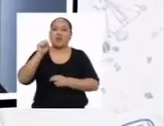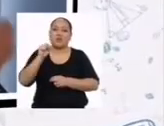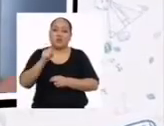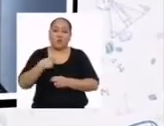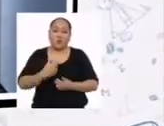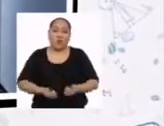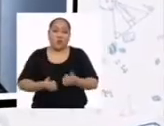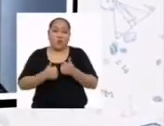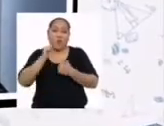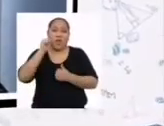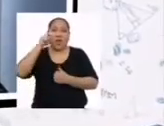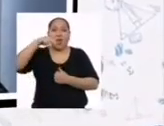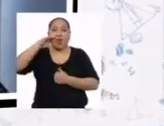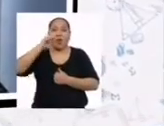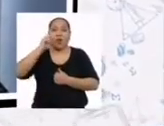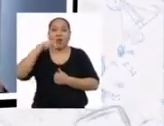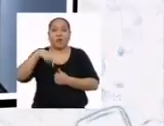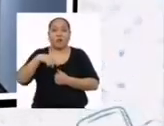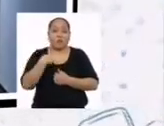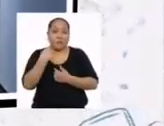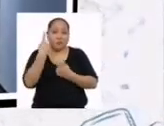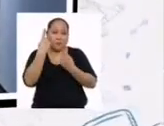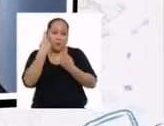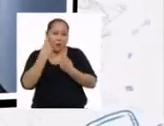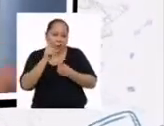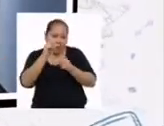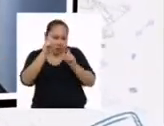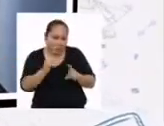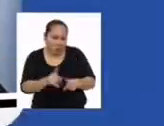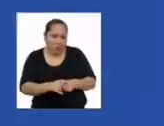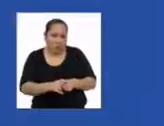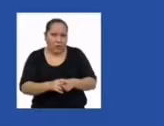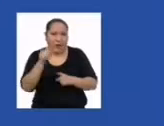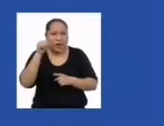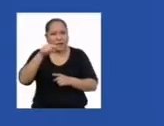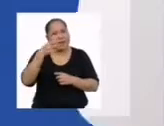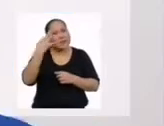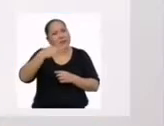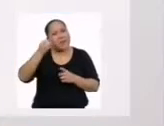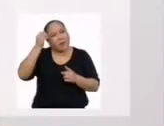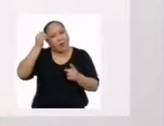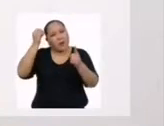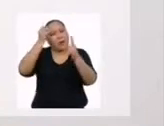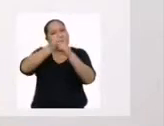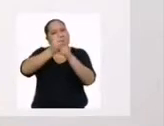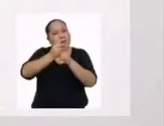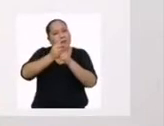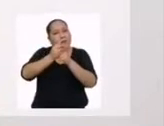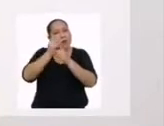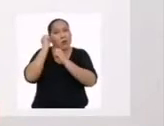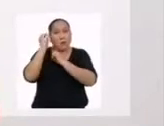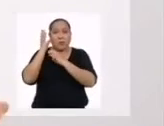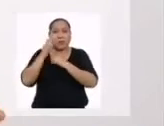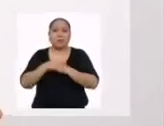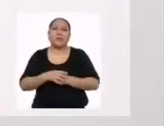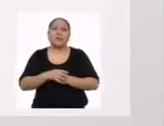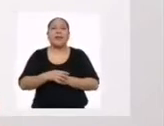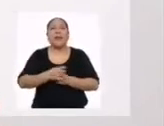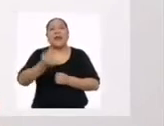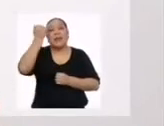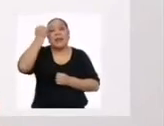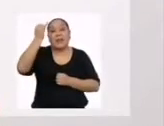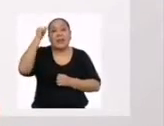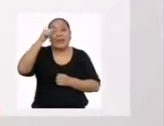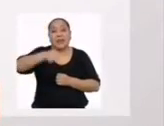Mi pregunta es, ¿el texto expositivo es siempre objetivo? La intencionalidad de un texto expositivo